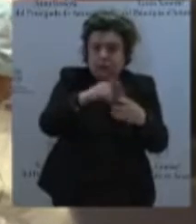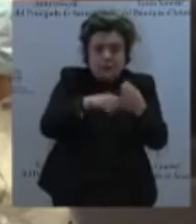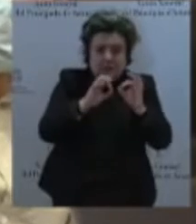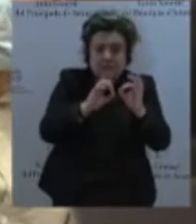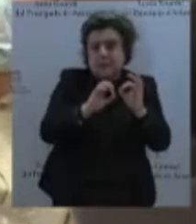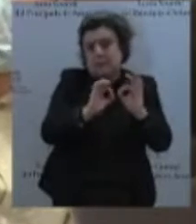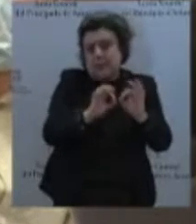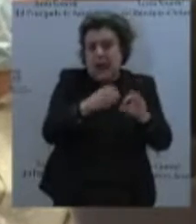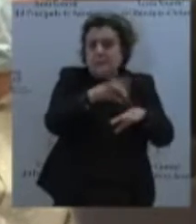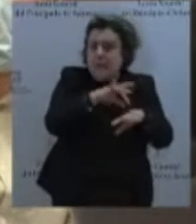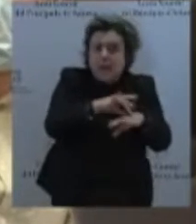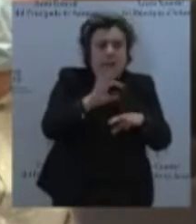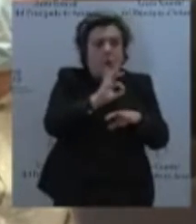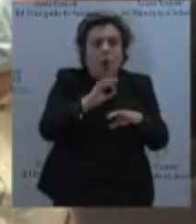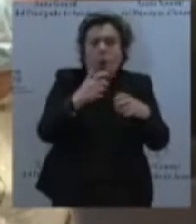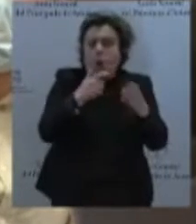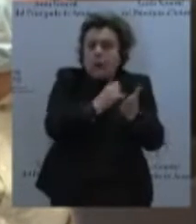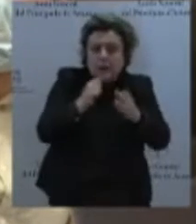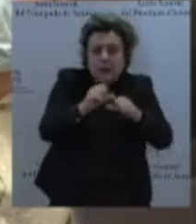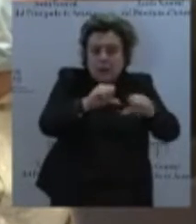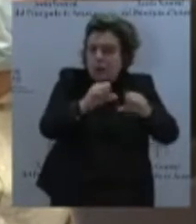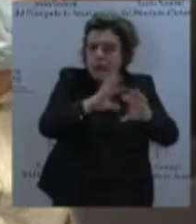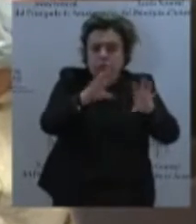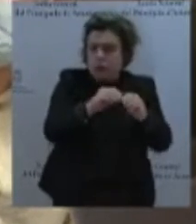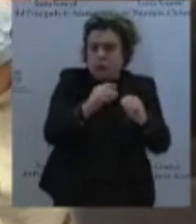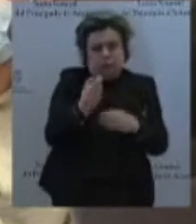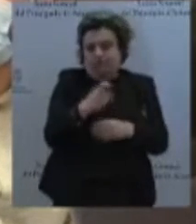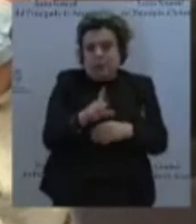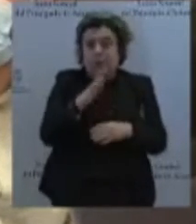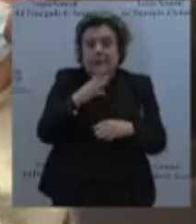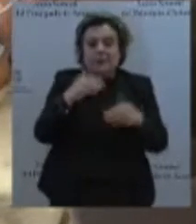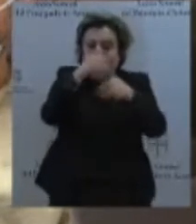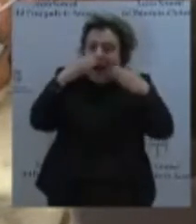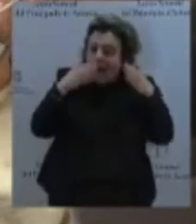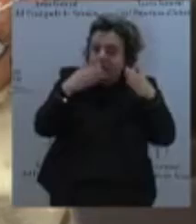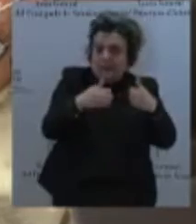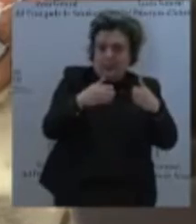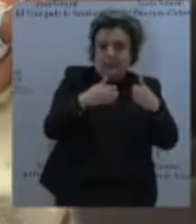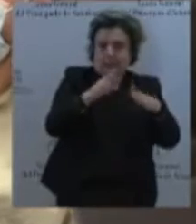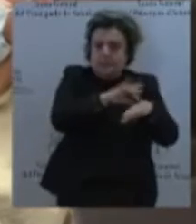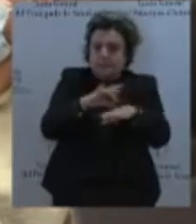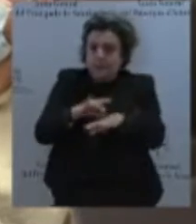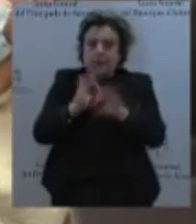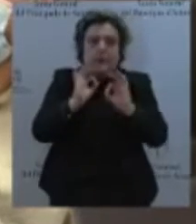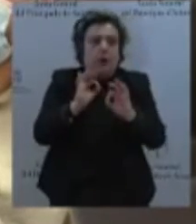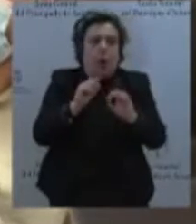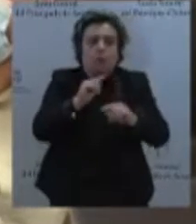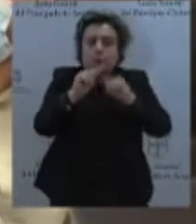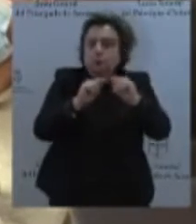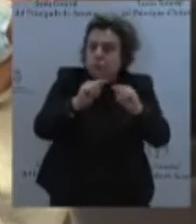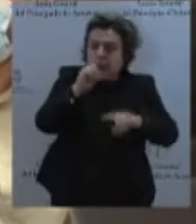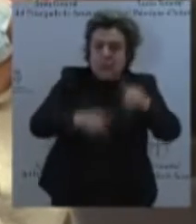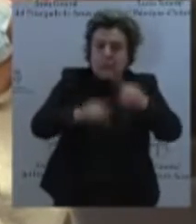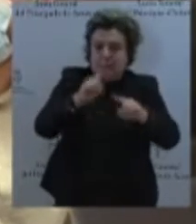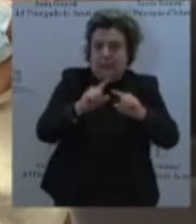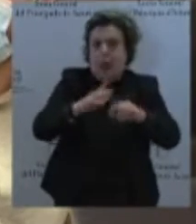la epidemiología de las patologías del territorio y a las necesidades que dicha epidemiología genera. Y es aquí donde